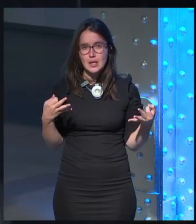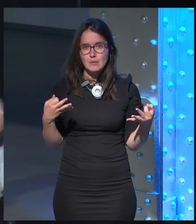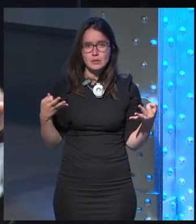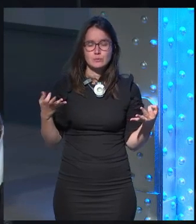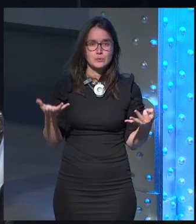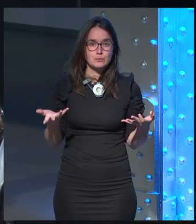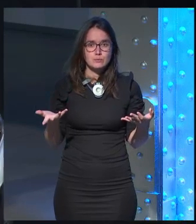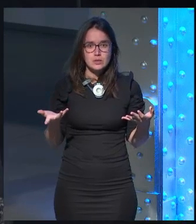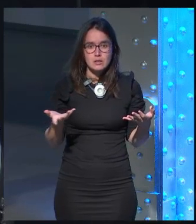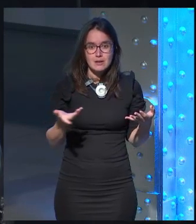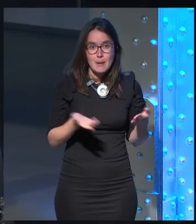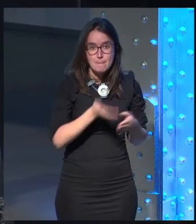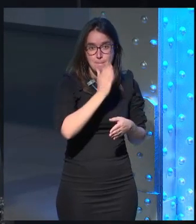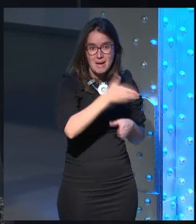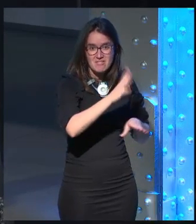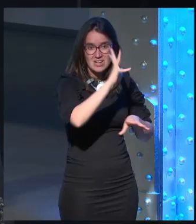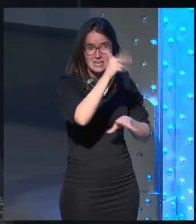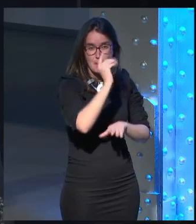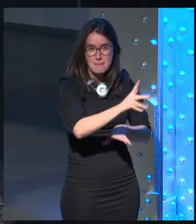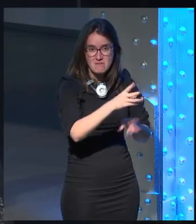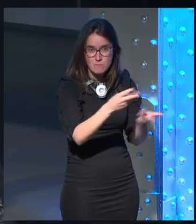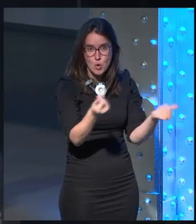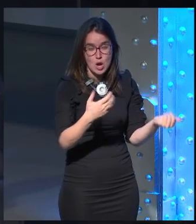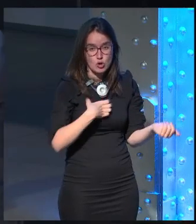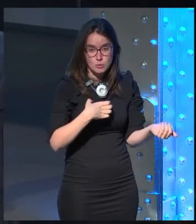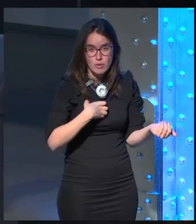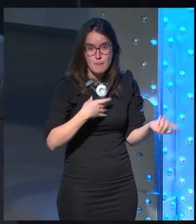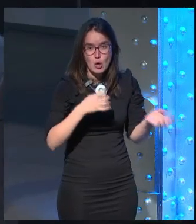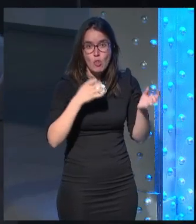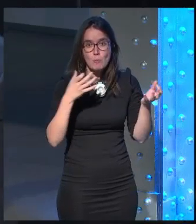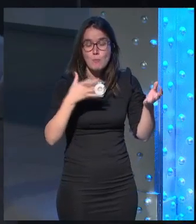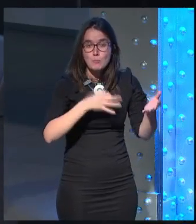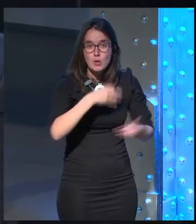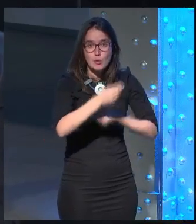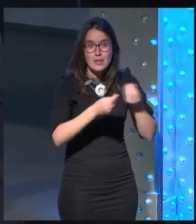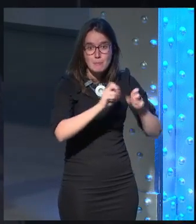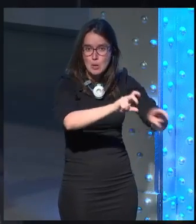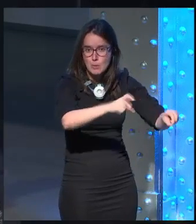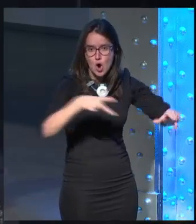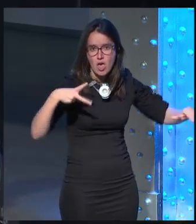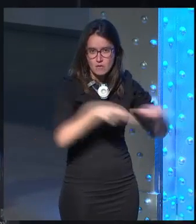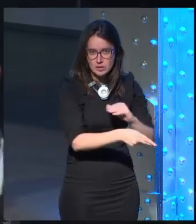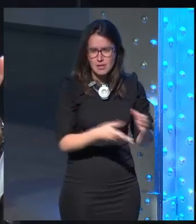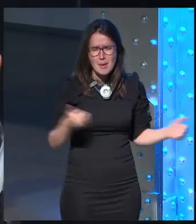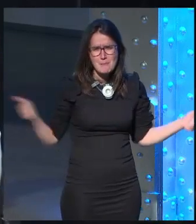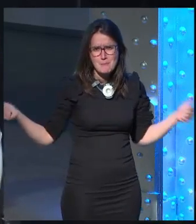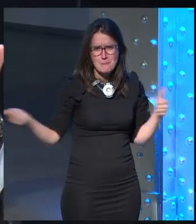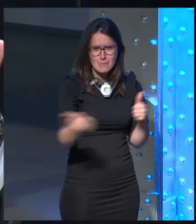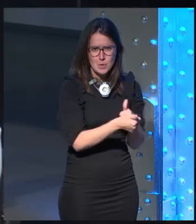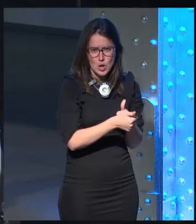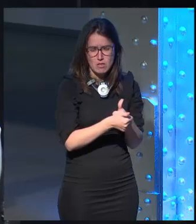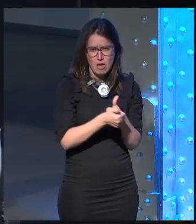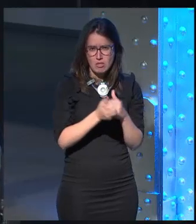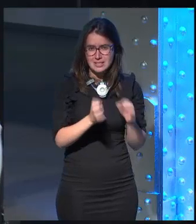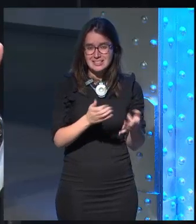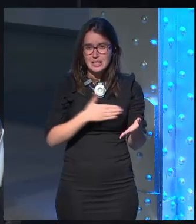no podemos borrar el daño que le hemos hecho al clima, solamente podemos impedir que empeore y esto creo que debe convertirse en una prioridad.